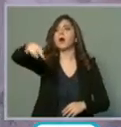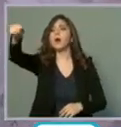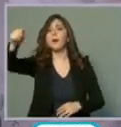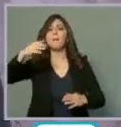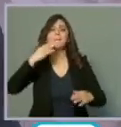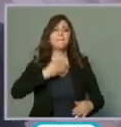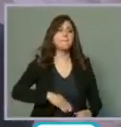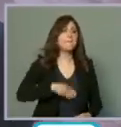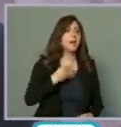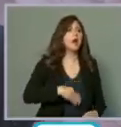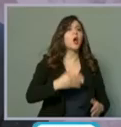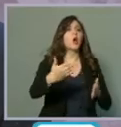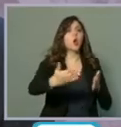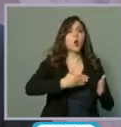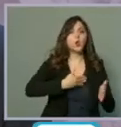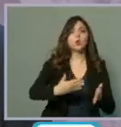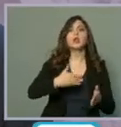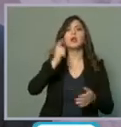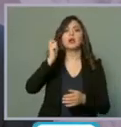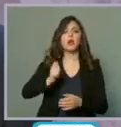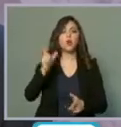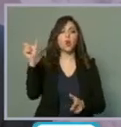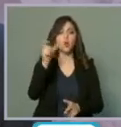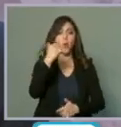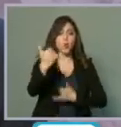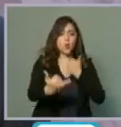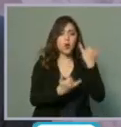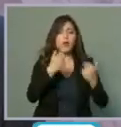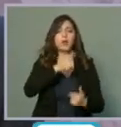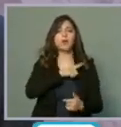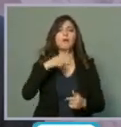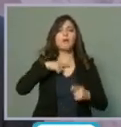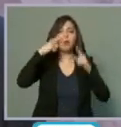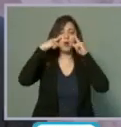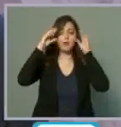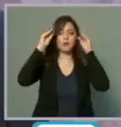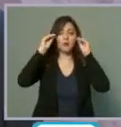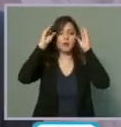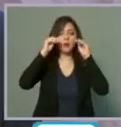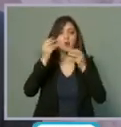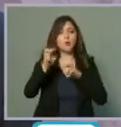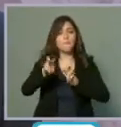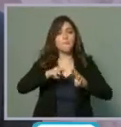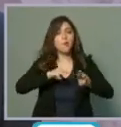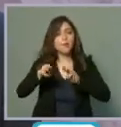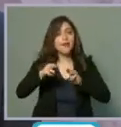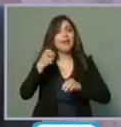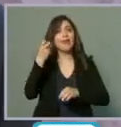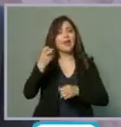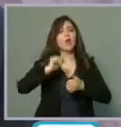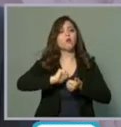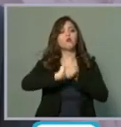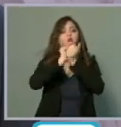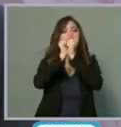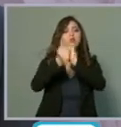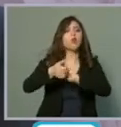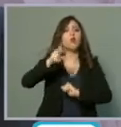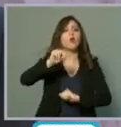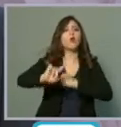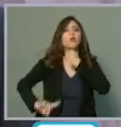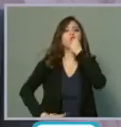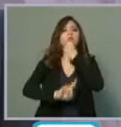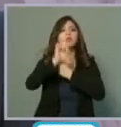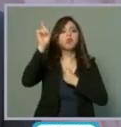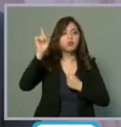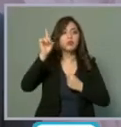mover nuestros ojos cuando están jugando los videojuegos. Todos estos ejercicios nos permiten que no haya esa tensión